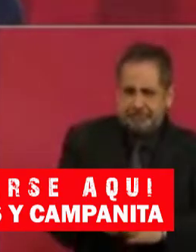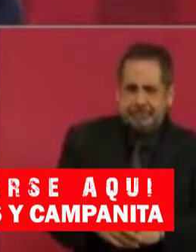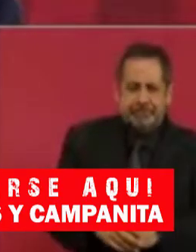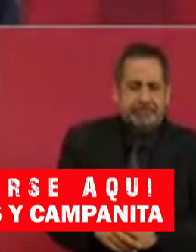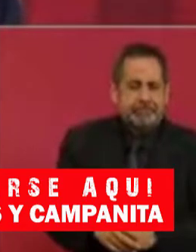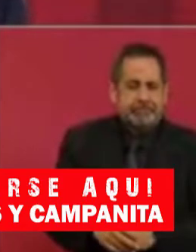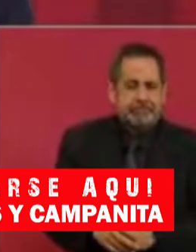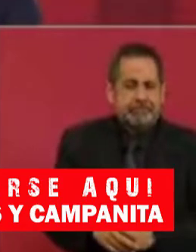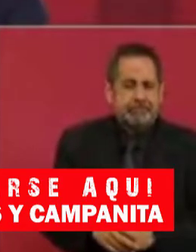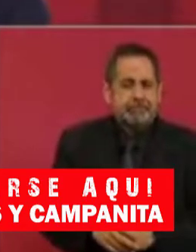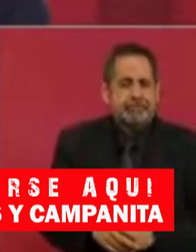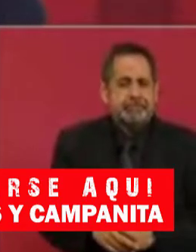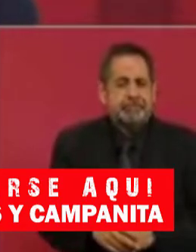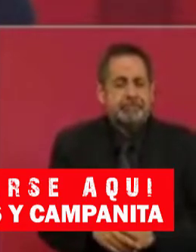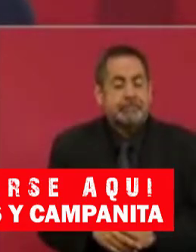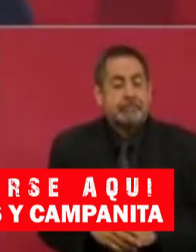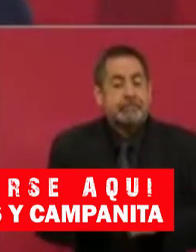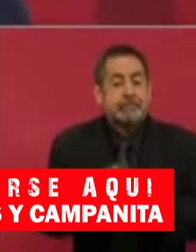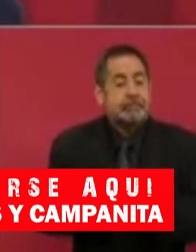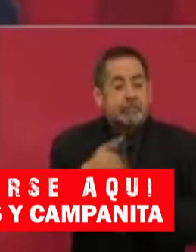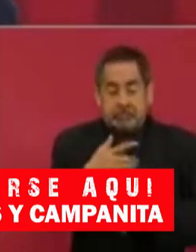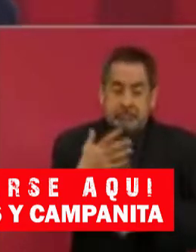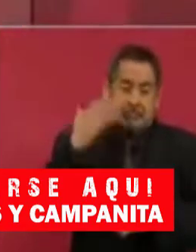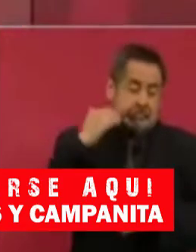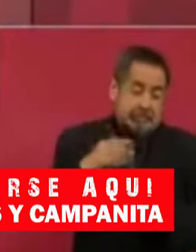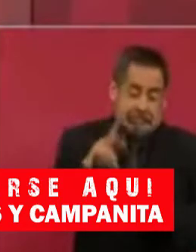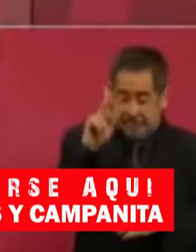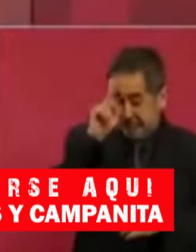porque era guerra.